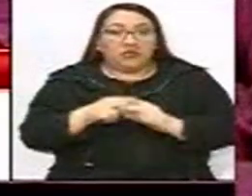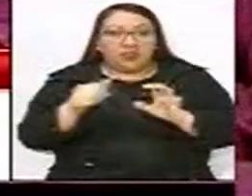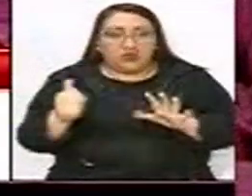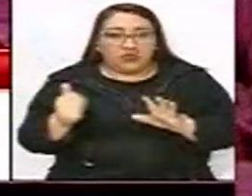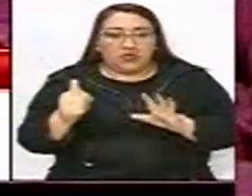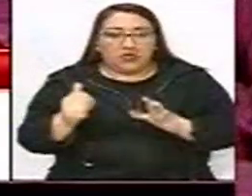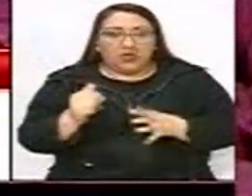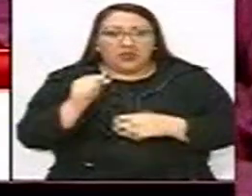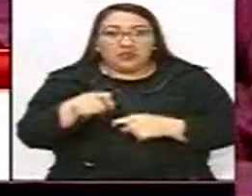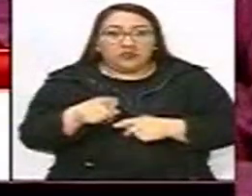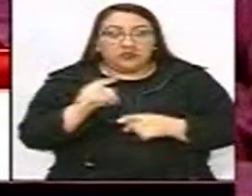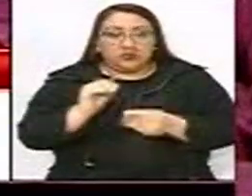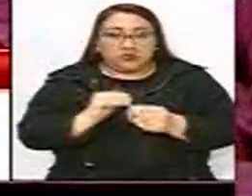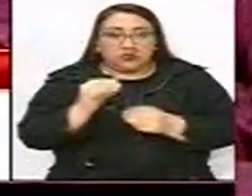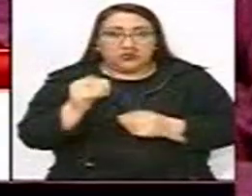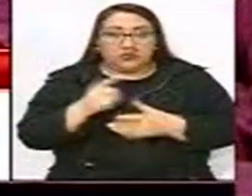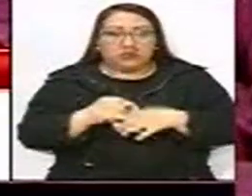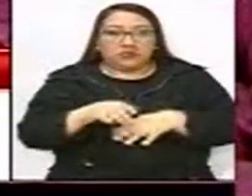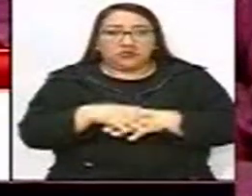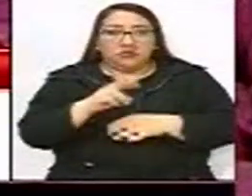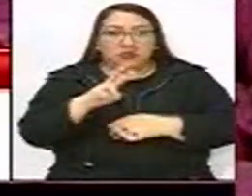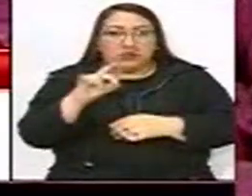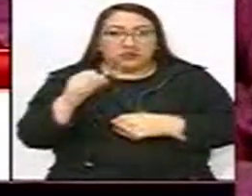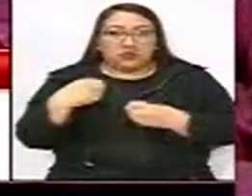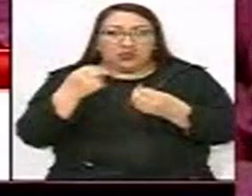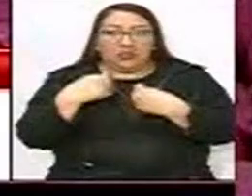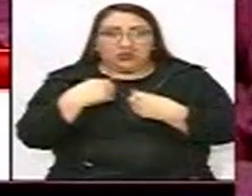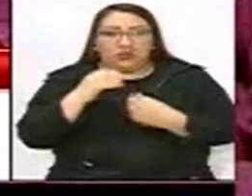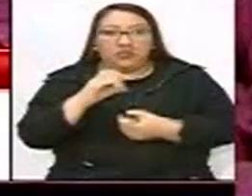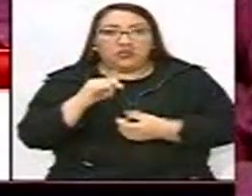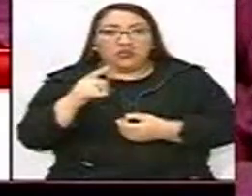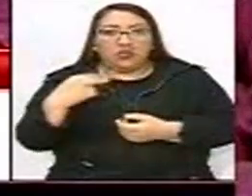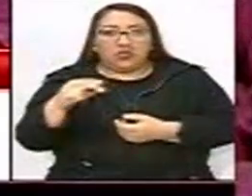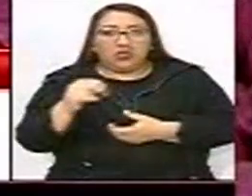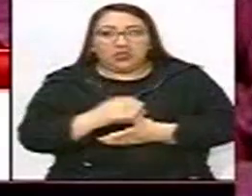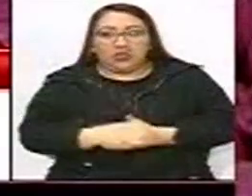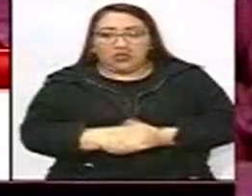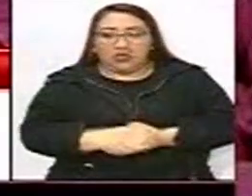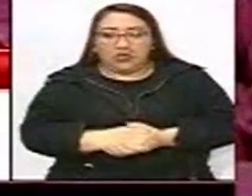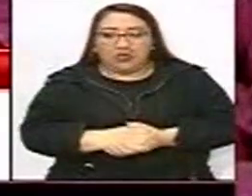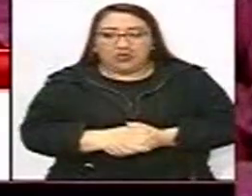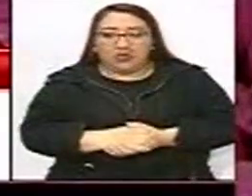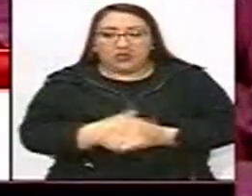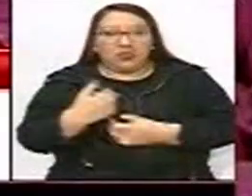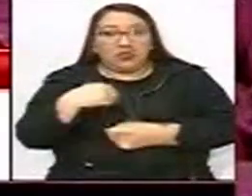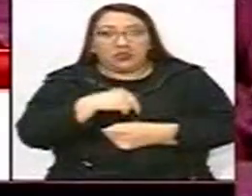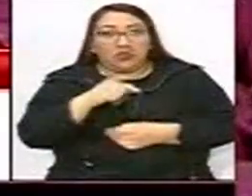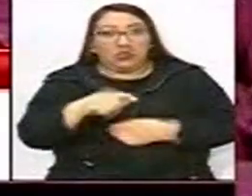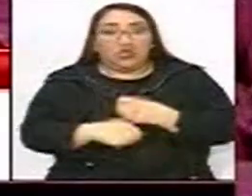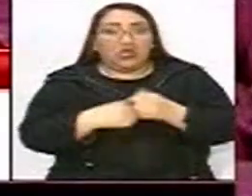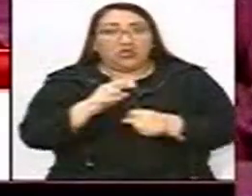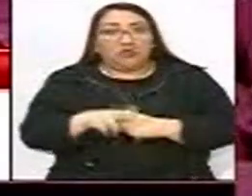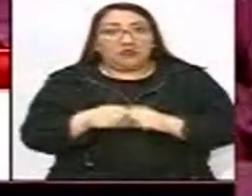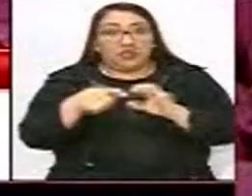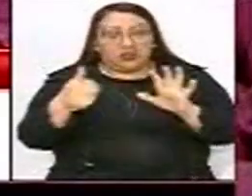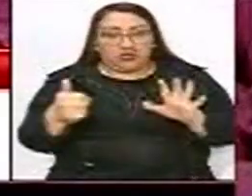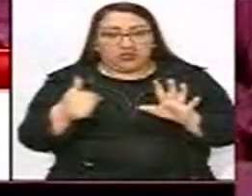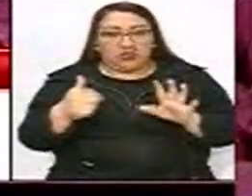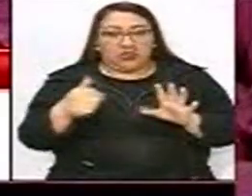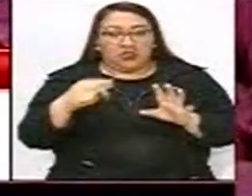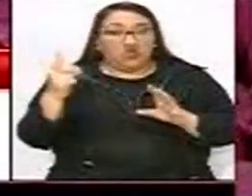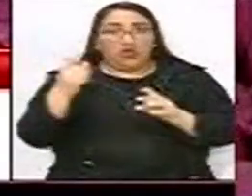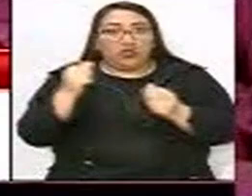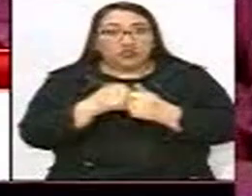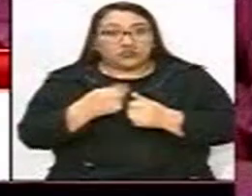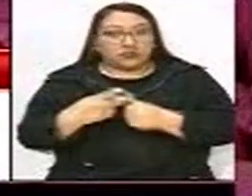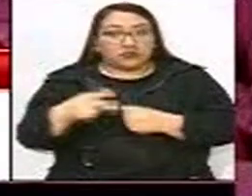1 de febrero del 2016. Eso fue un pasivo que la gestión Villarán le dejó al alcalde Luis Castañeda Locio. Entonces, nosotros estábamos en el año 2016, no solamente